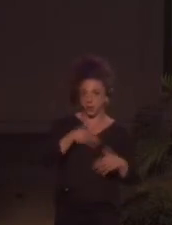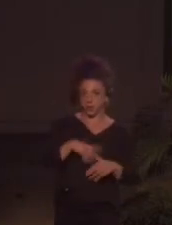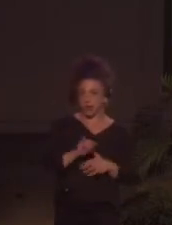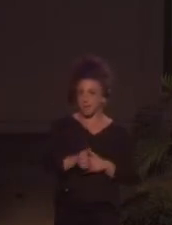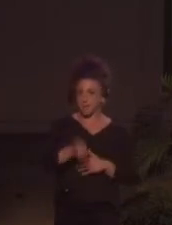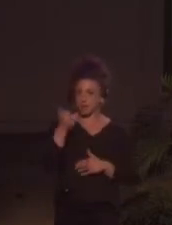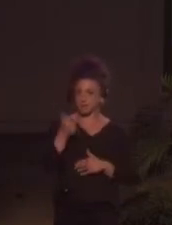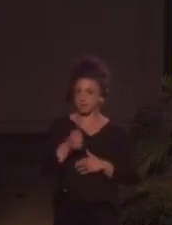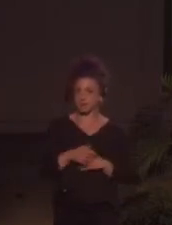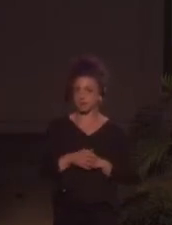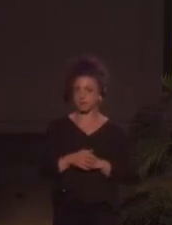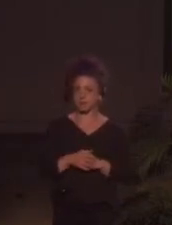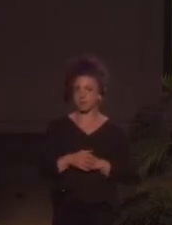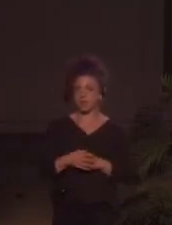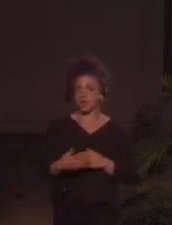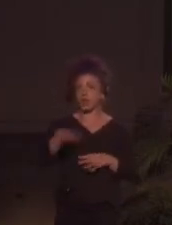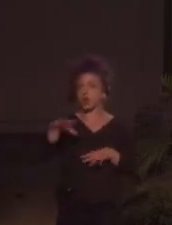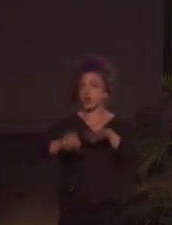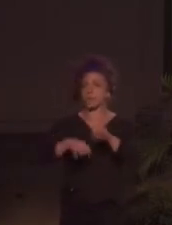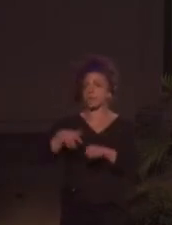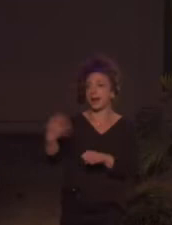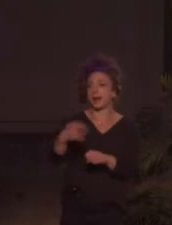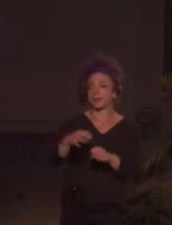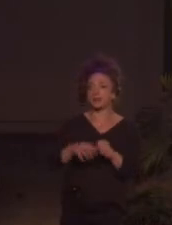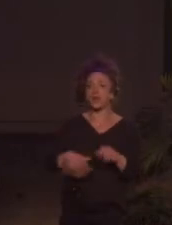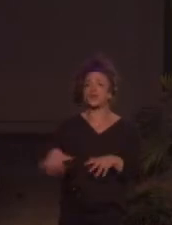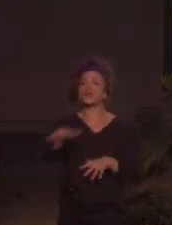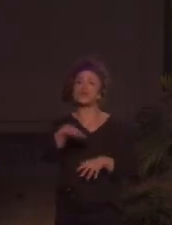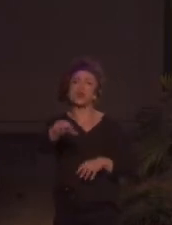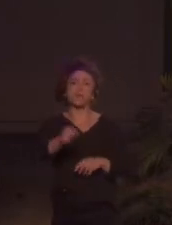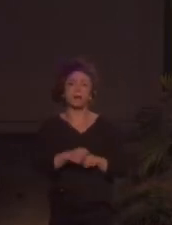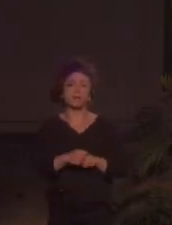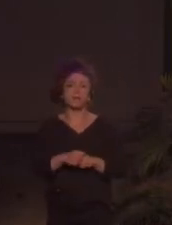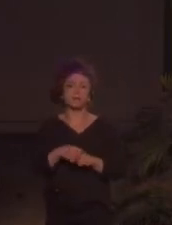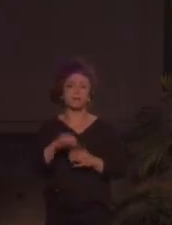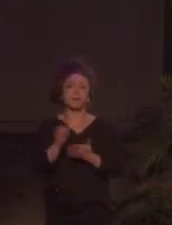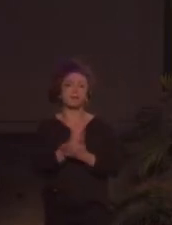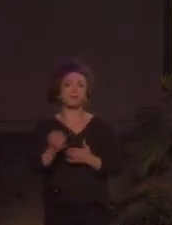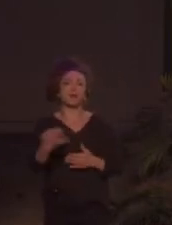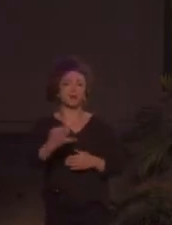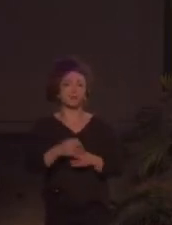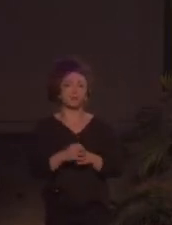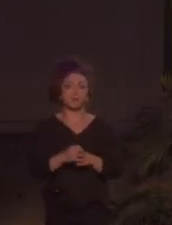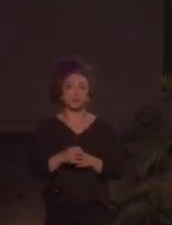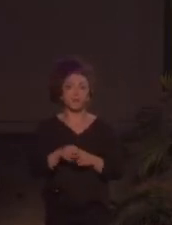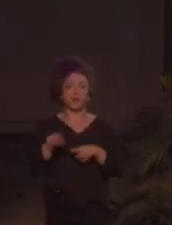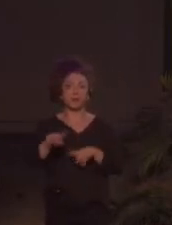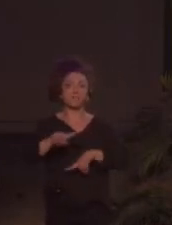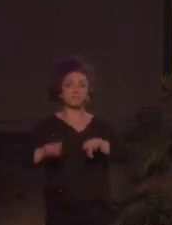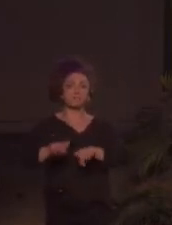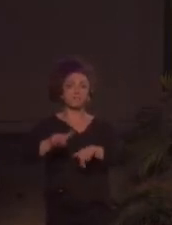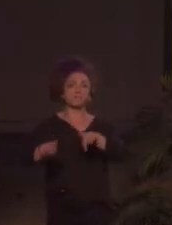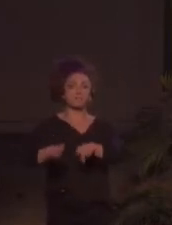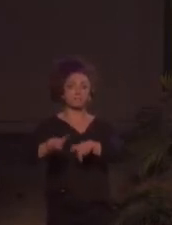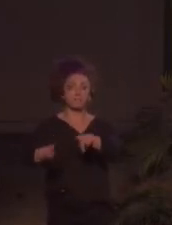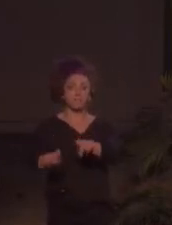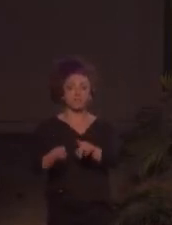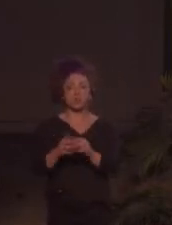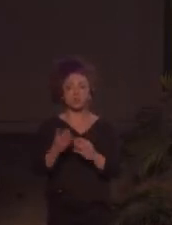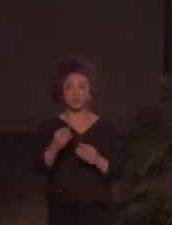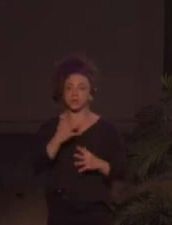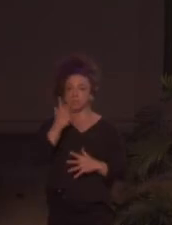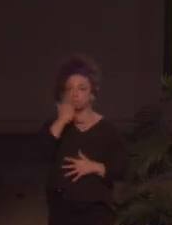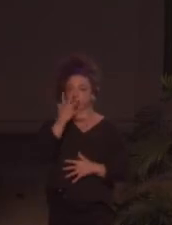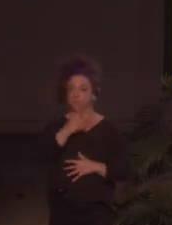zer, osa, kontsumo horren baitan denbora guztian diskurtsoa. Eta uste dut hori konfliktiboa izan dela, ba, hor, ari